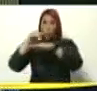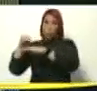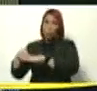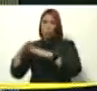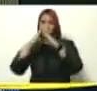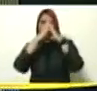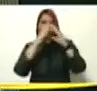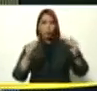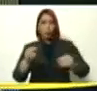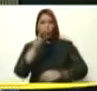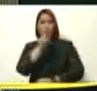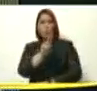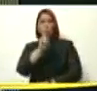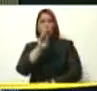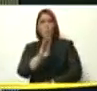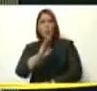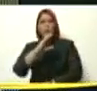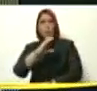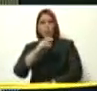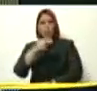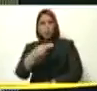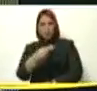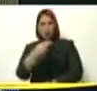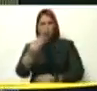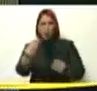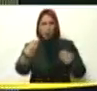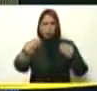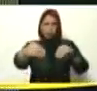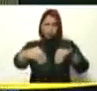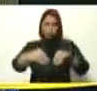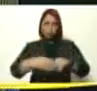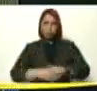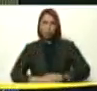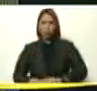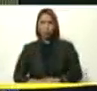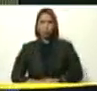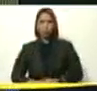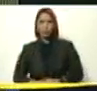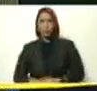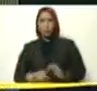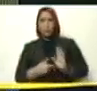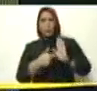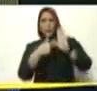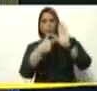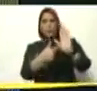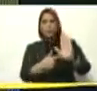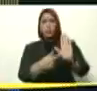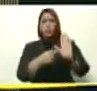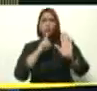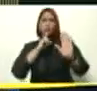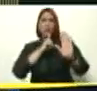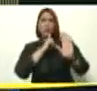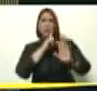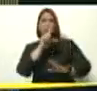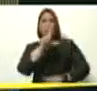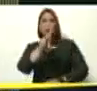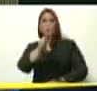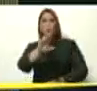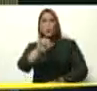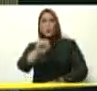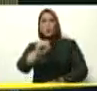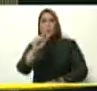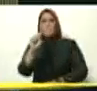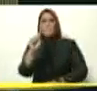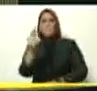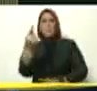UVC, se llegó a un consenso y se presentó el nombre de Luis José Marcano por primera